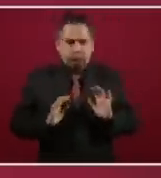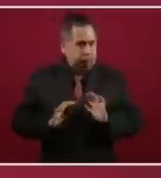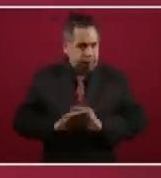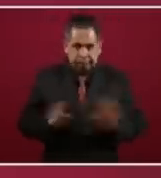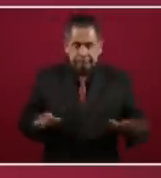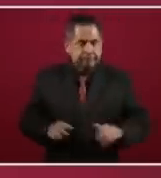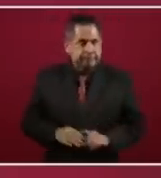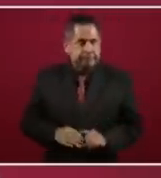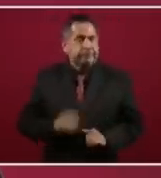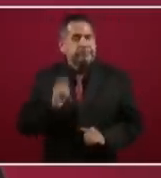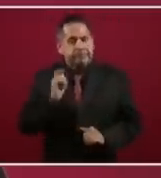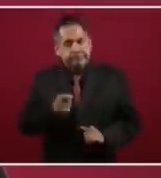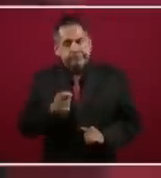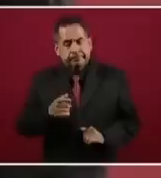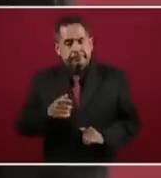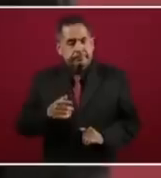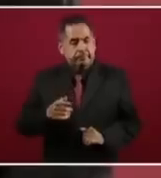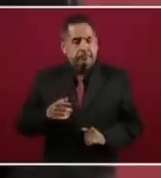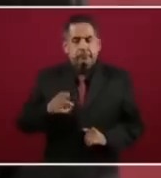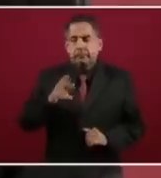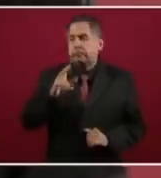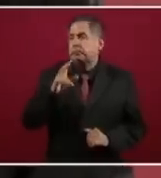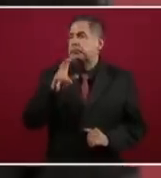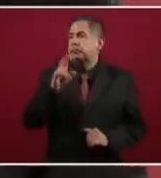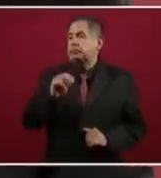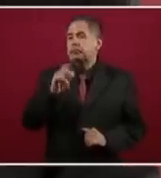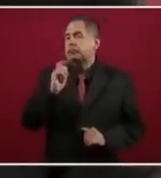y que sea una oficina de